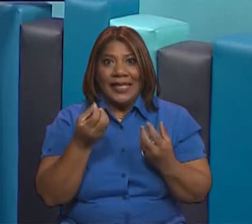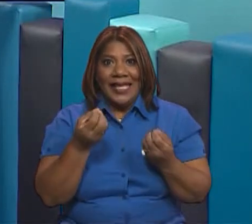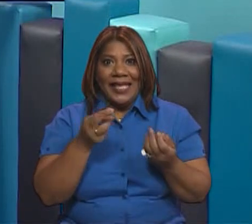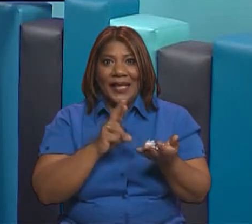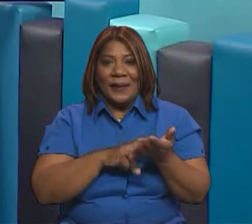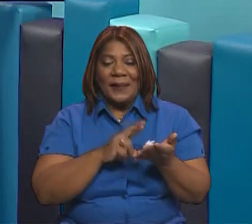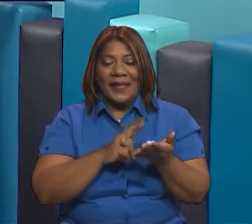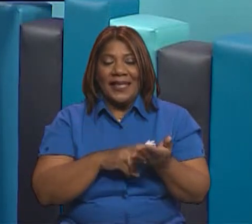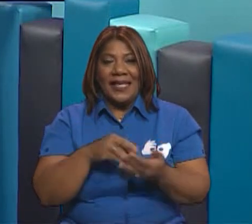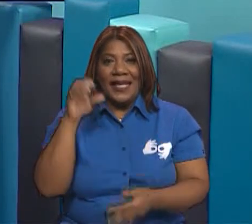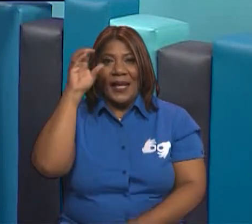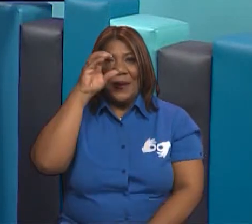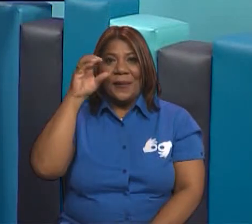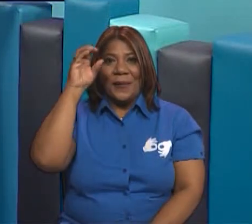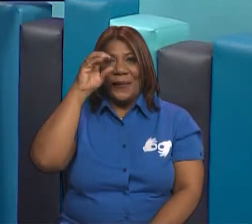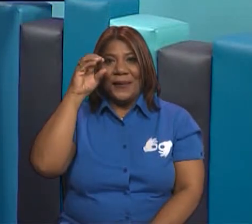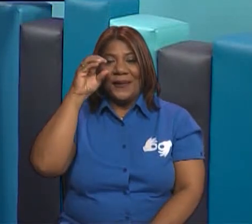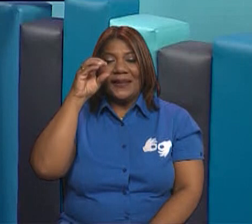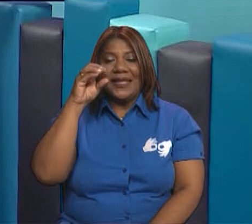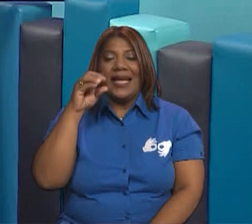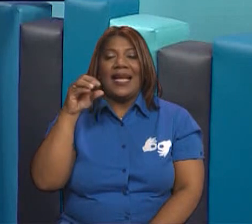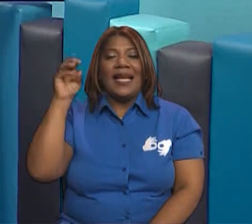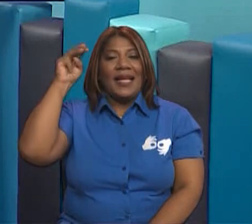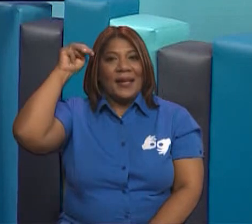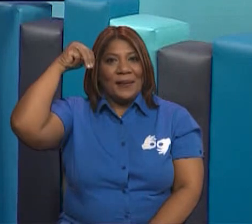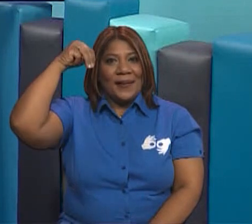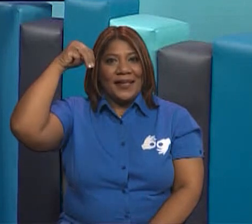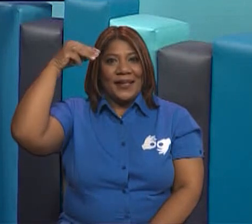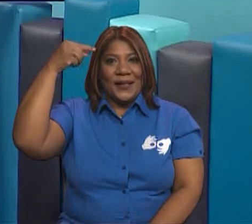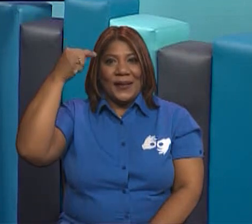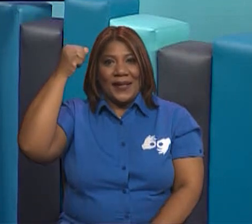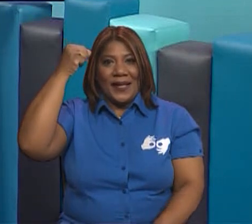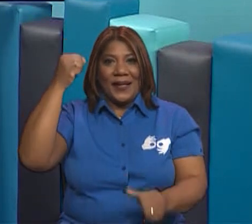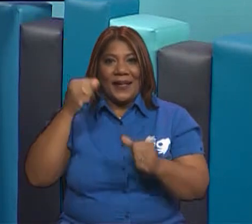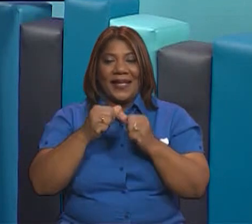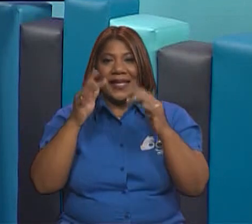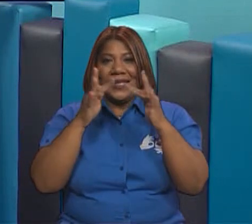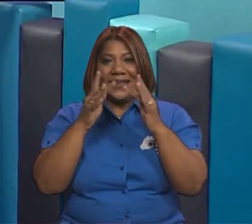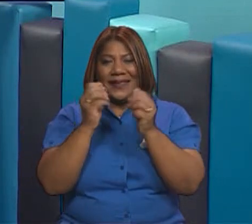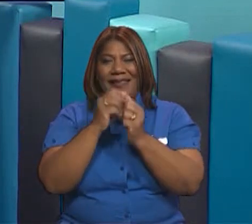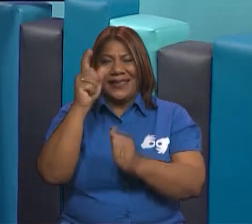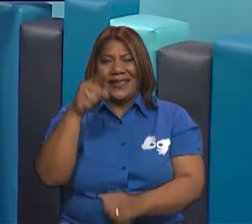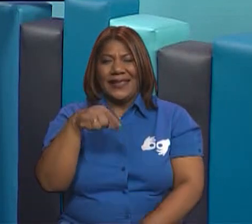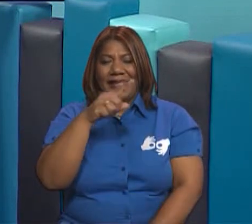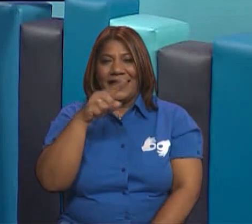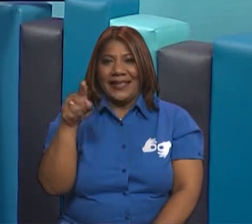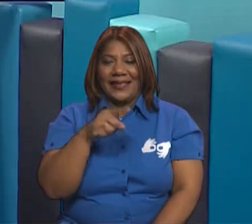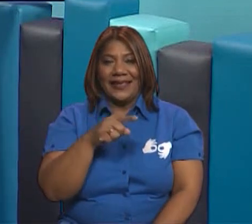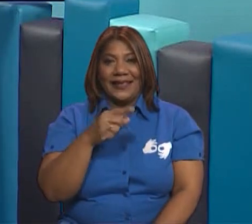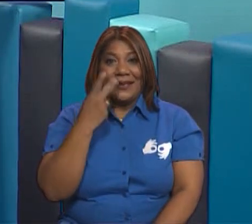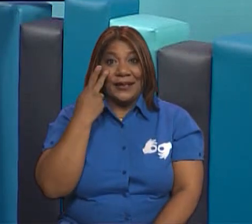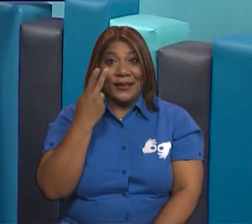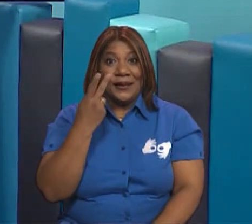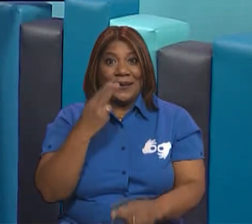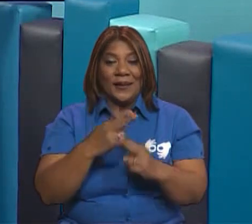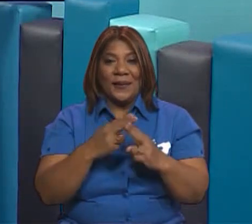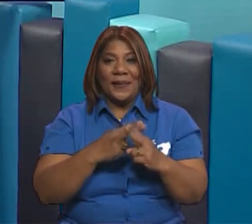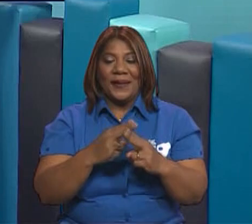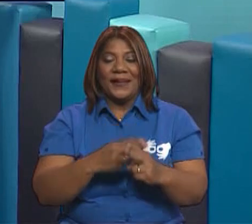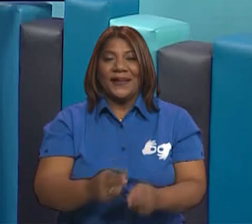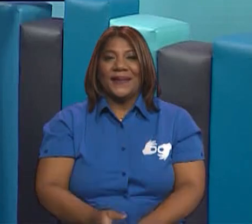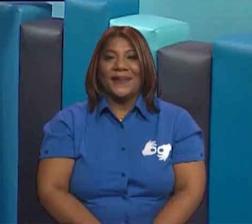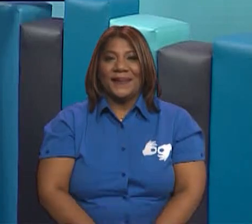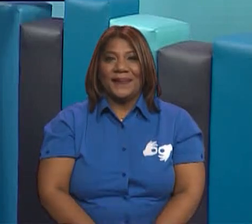clase, pueden volver a revivirla a través de la aplicación MedCongo. Recuerda, conéctate con las estrellas y nos vemos en la próxima.